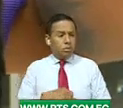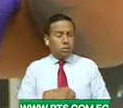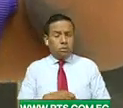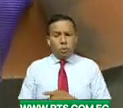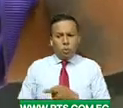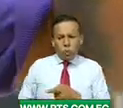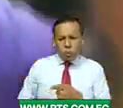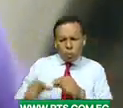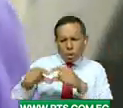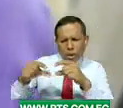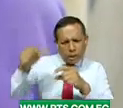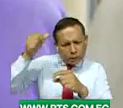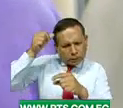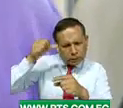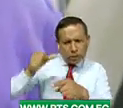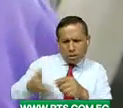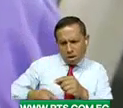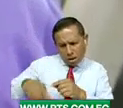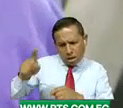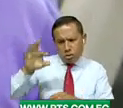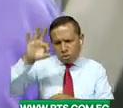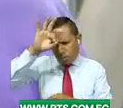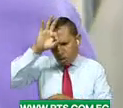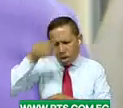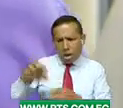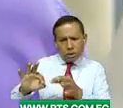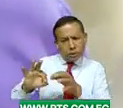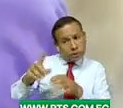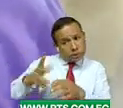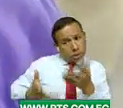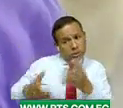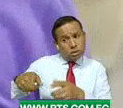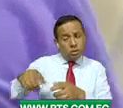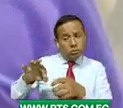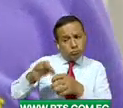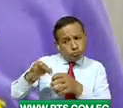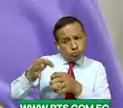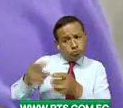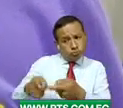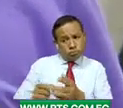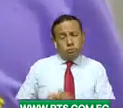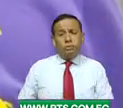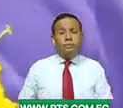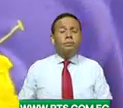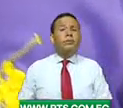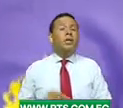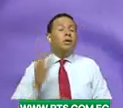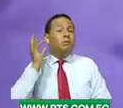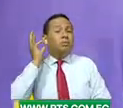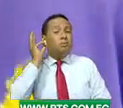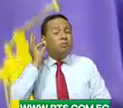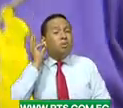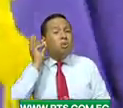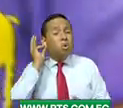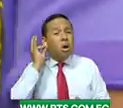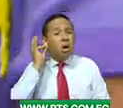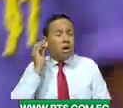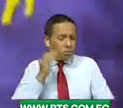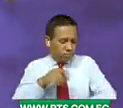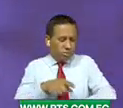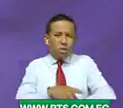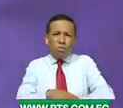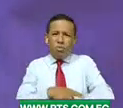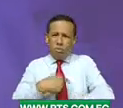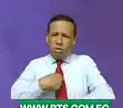caballero. Le suturen ahí con algunos puntos. Ya, la chica era de mi color, así